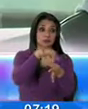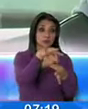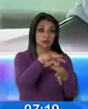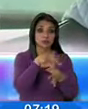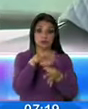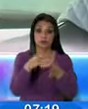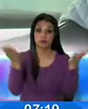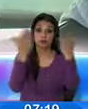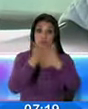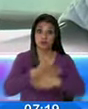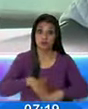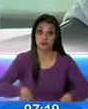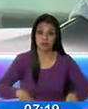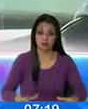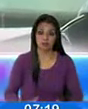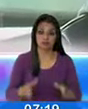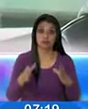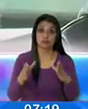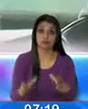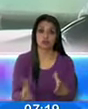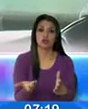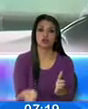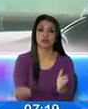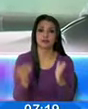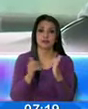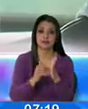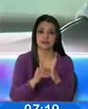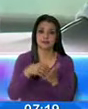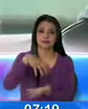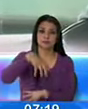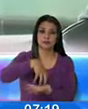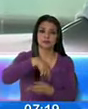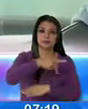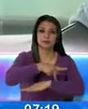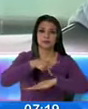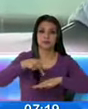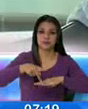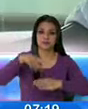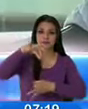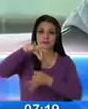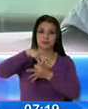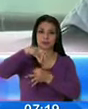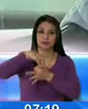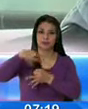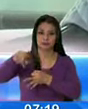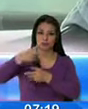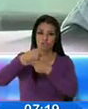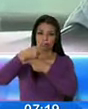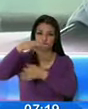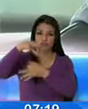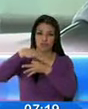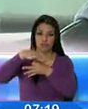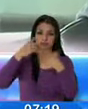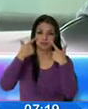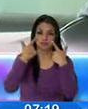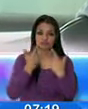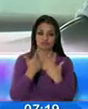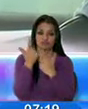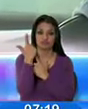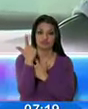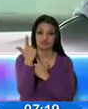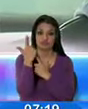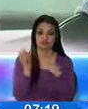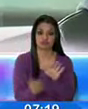votación, esos paquetes retornarán hacia la Delegación Provincial de Pichincha para que estén bajo custodia militar hasta el día